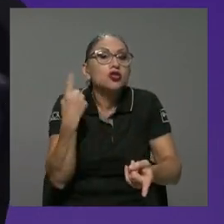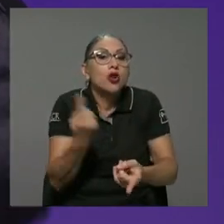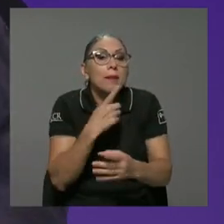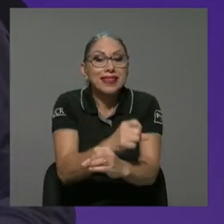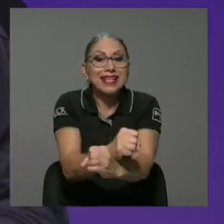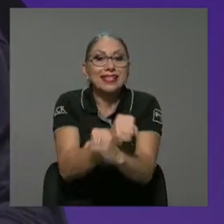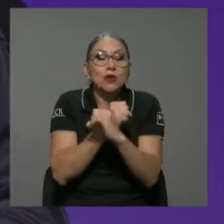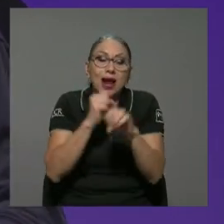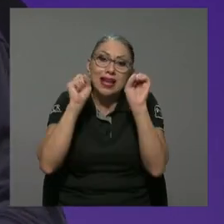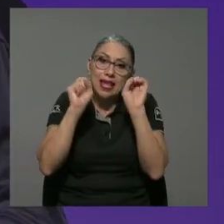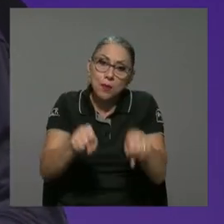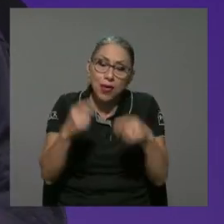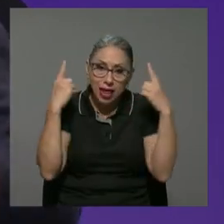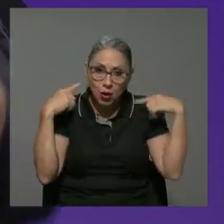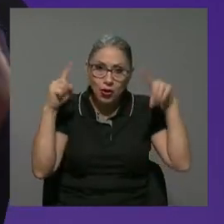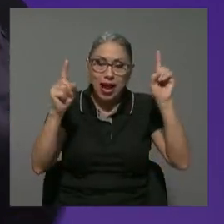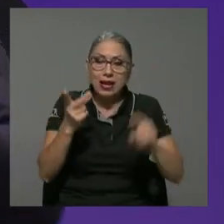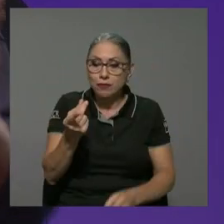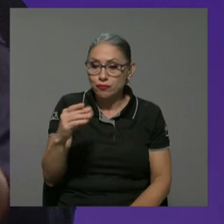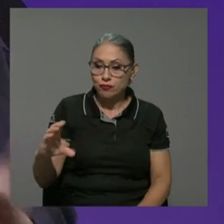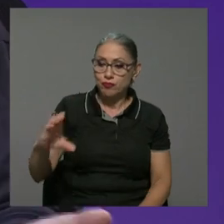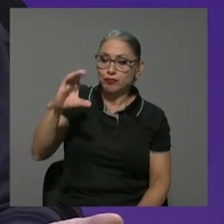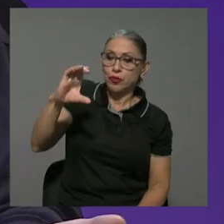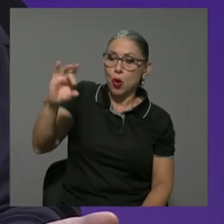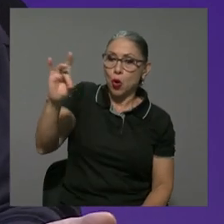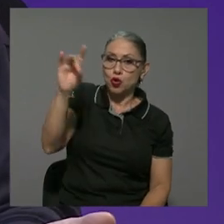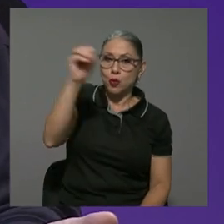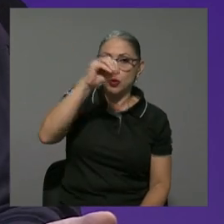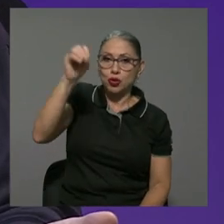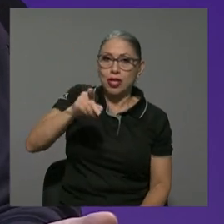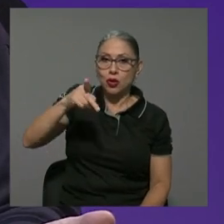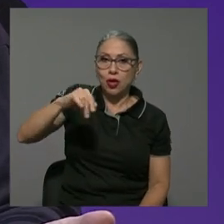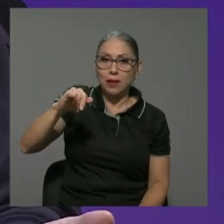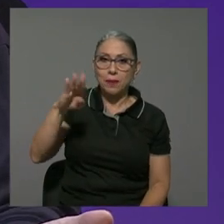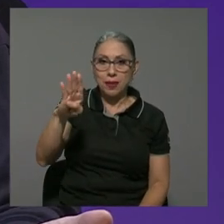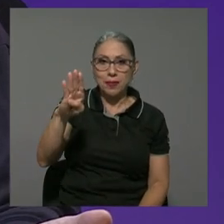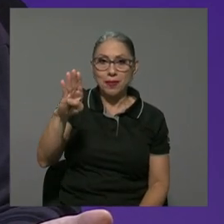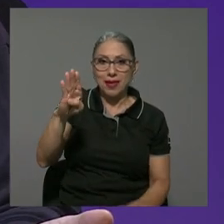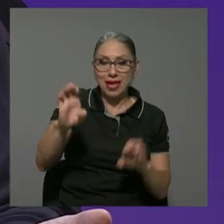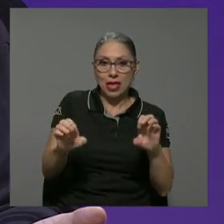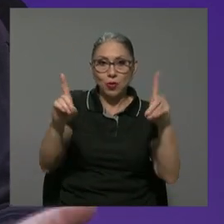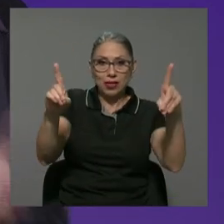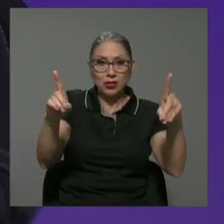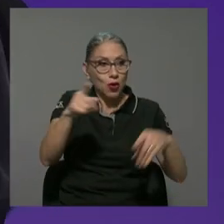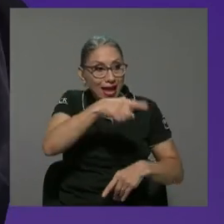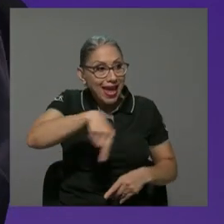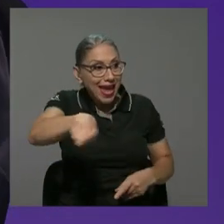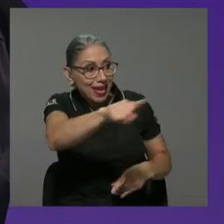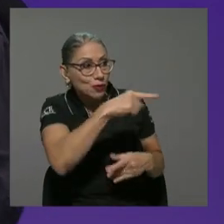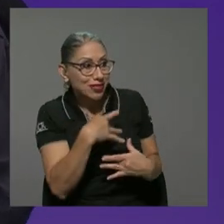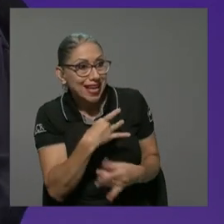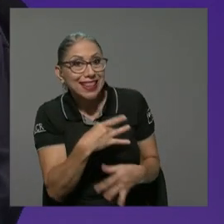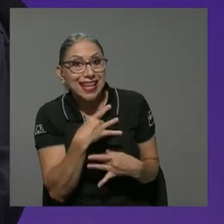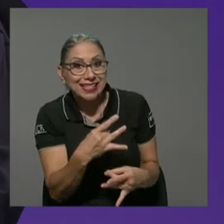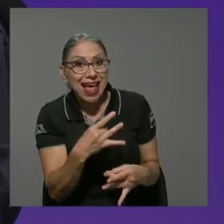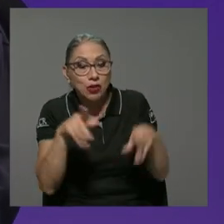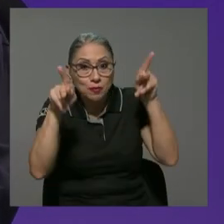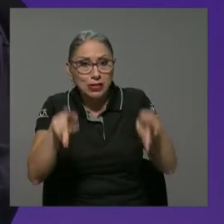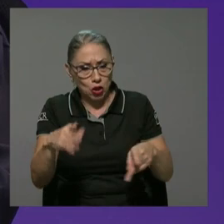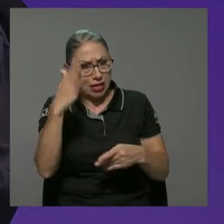pueda llegar al 8% del PIB en educación. Están directamente interesados en que haya gente formada. Entonces, yo